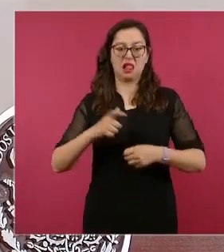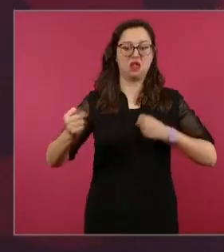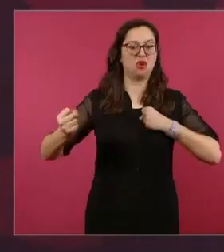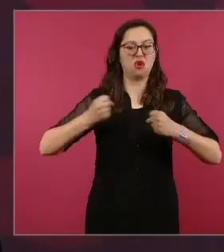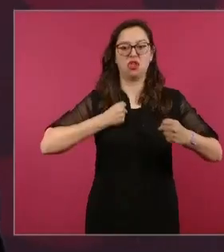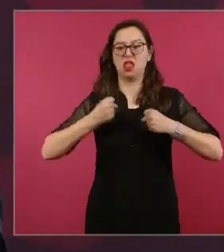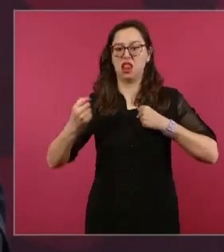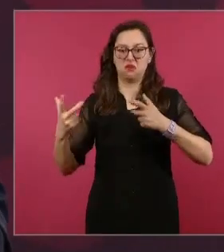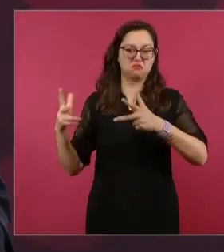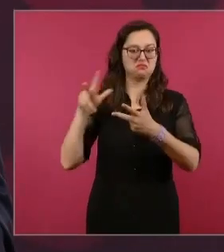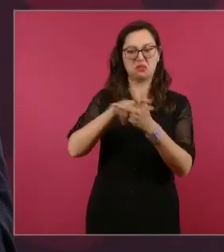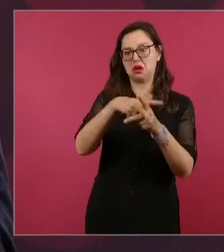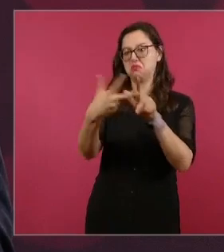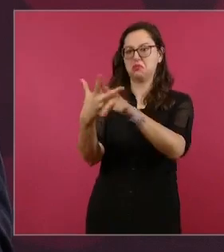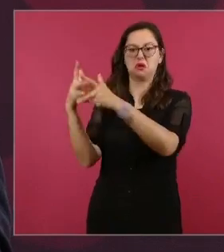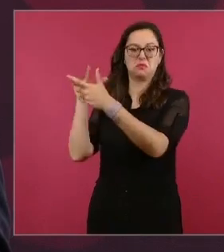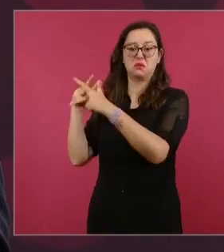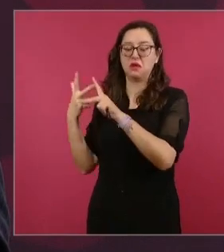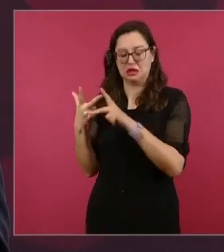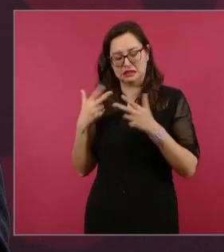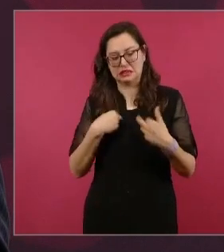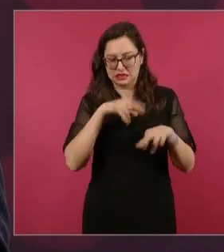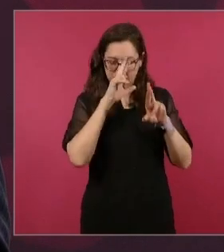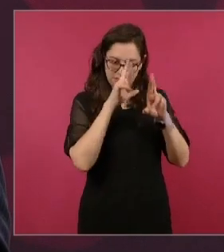dicho, con todo respeto a los